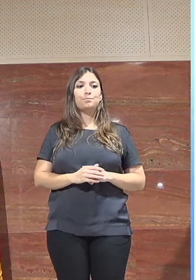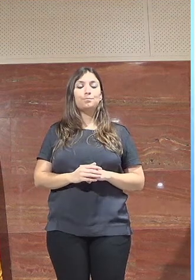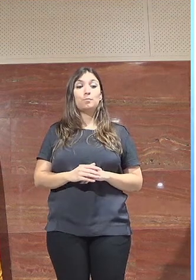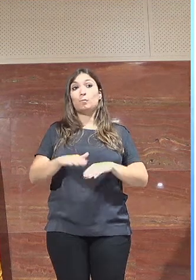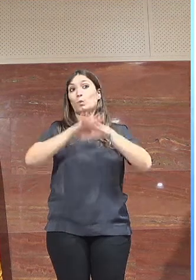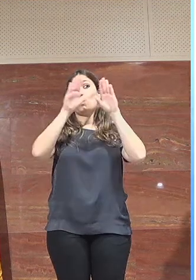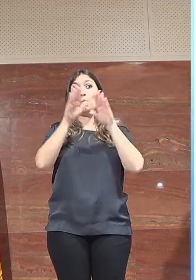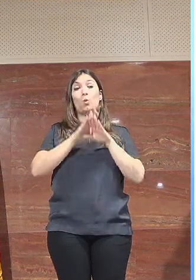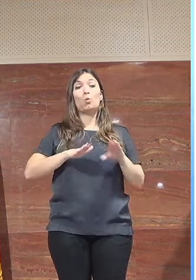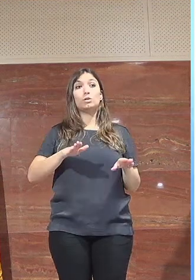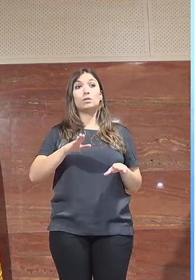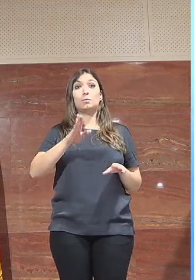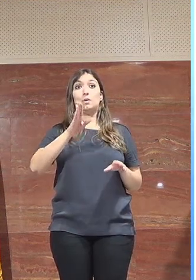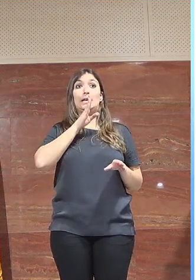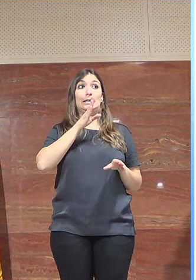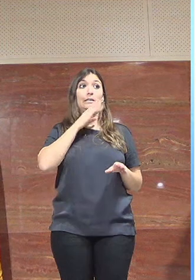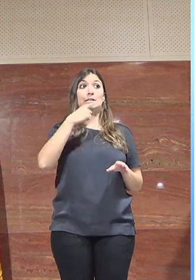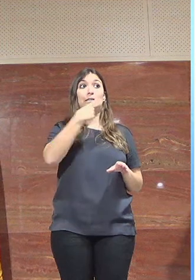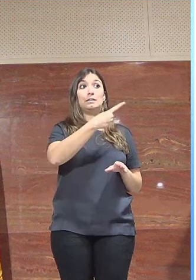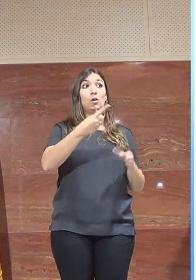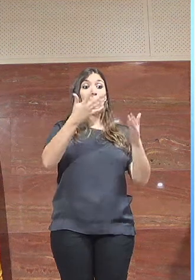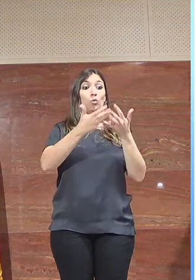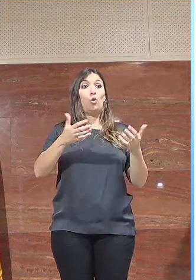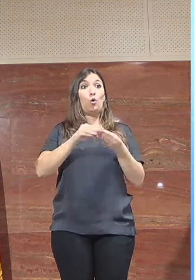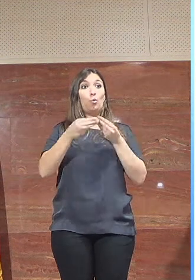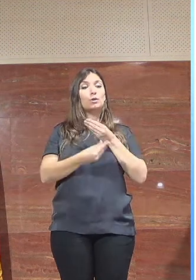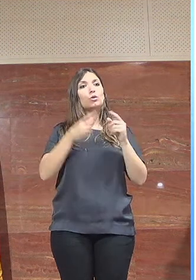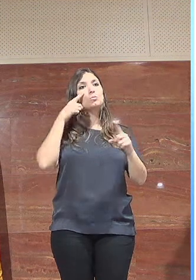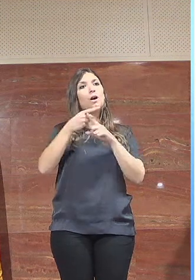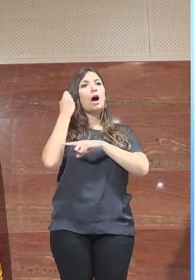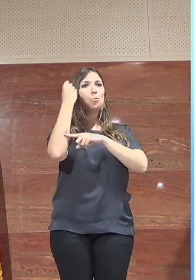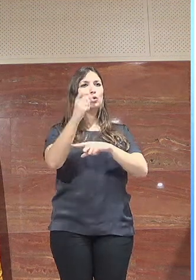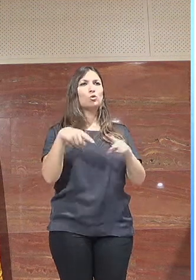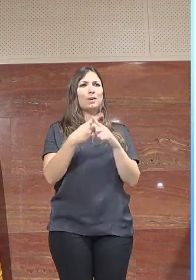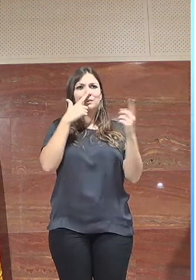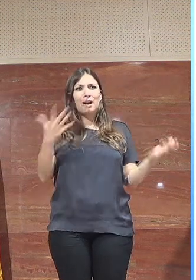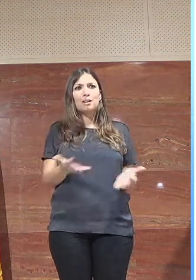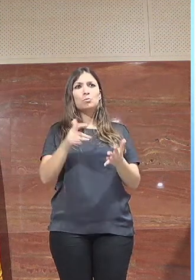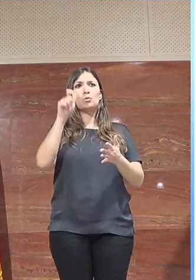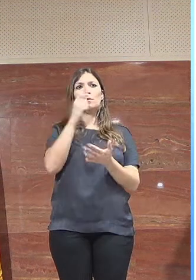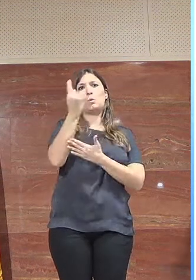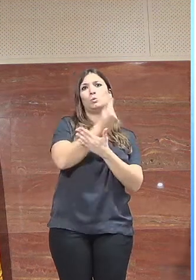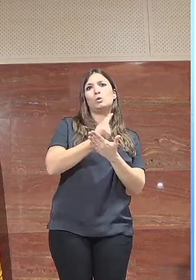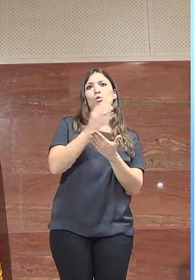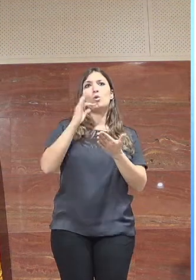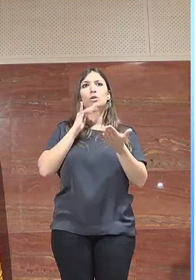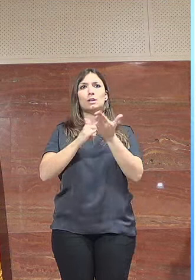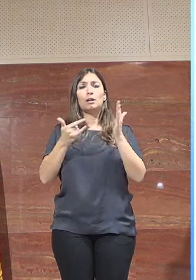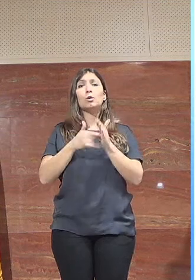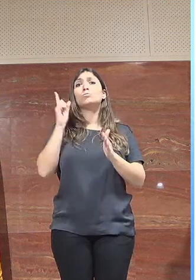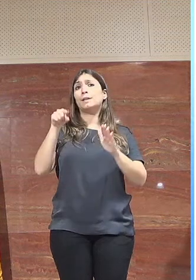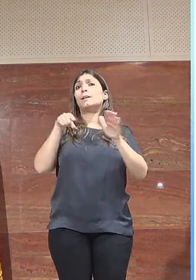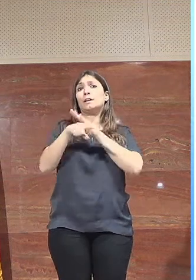Por último, como hemos dicho al principio, este documento quiere servir de apoyo y de ánimo para que diseñadores y técnicos y gestores